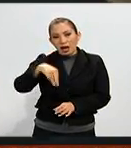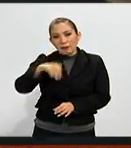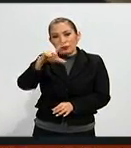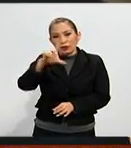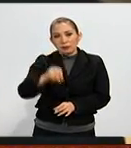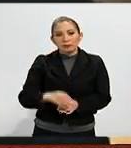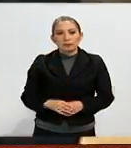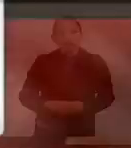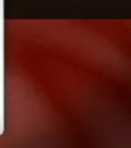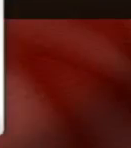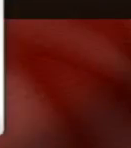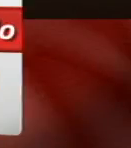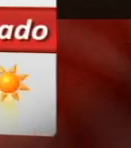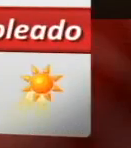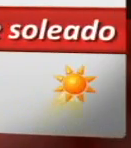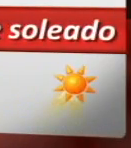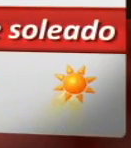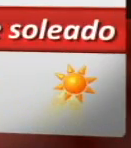Obrador.